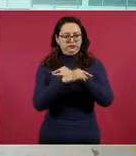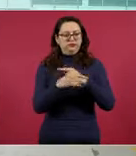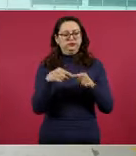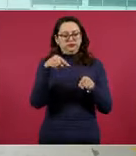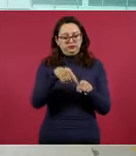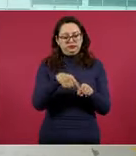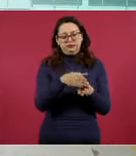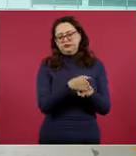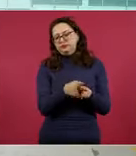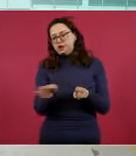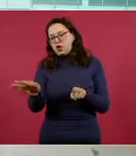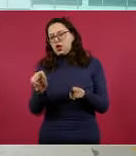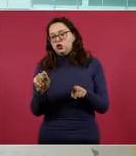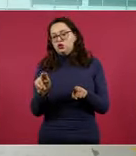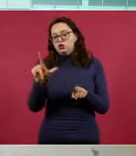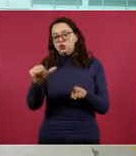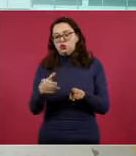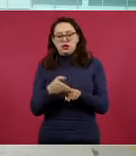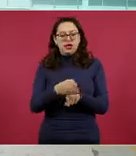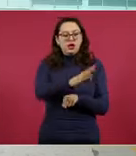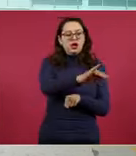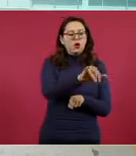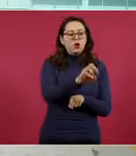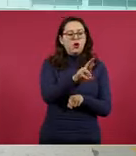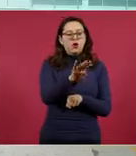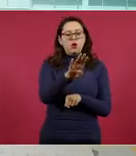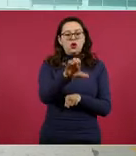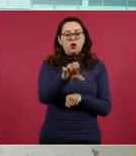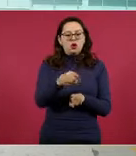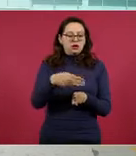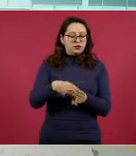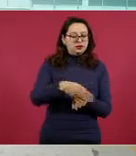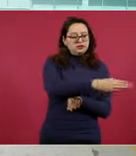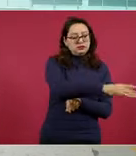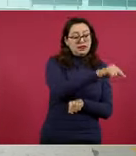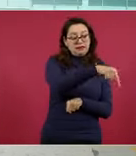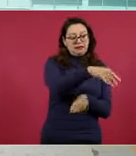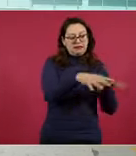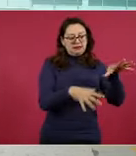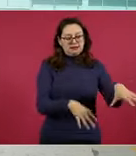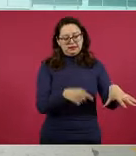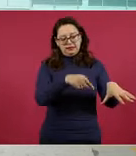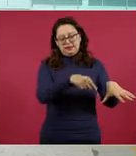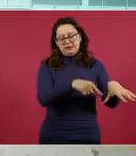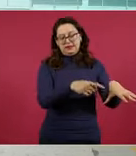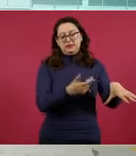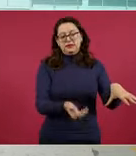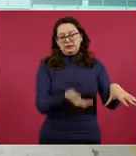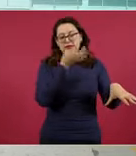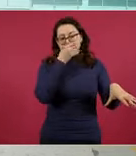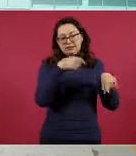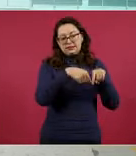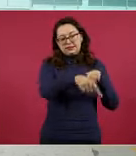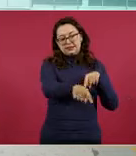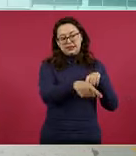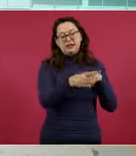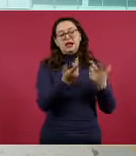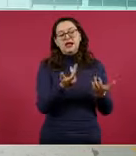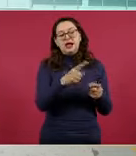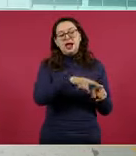Tula, Jorobas, y a 5 kilómetros de esta desviación está el inmueble. Estamos a 30 kilómetros del Arco